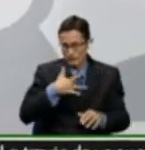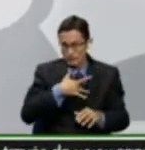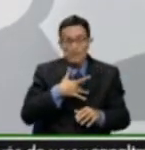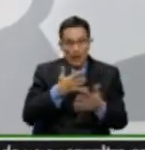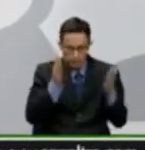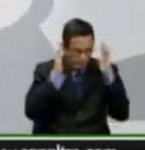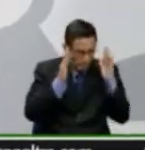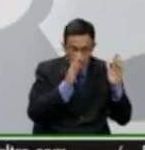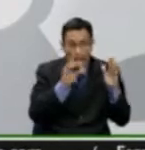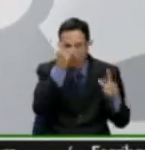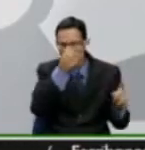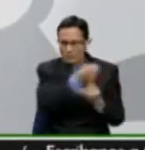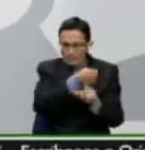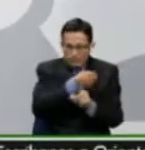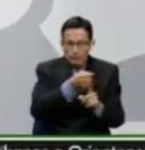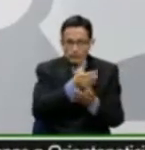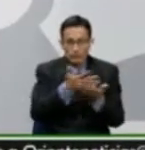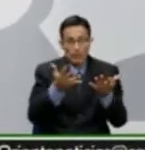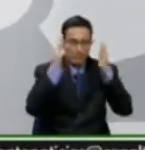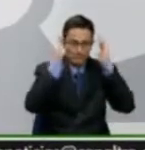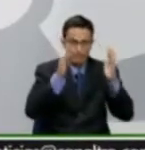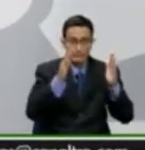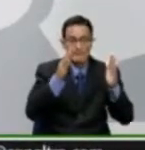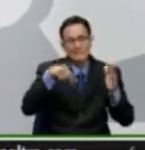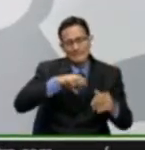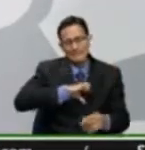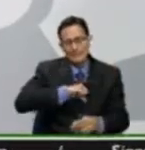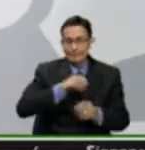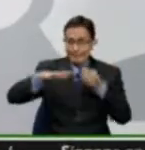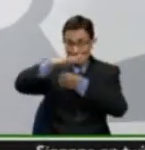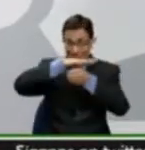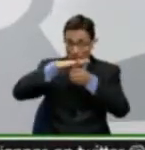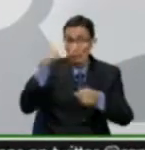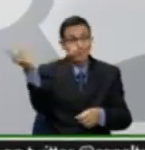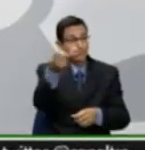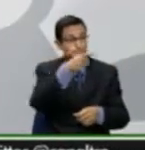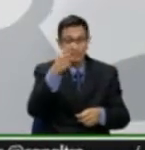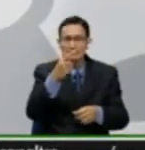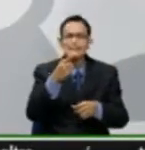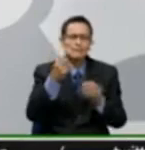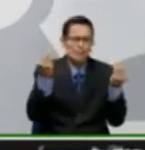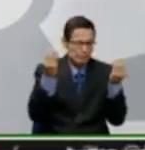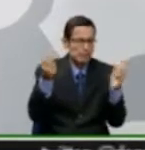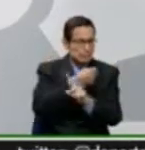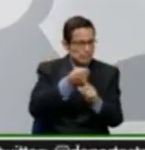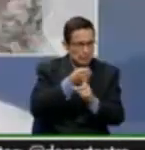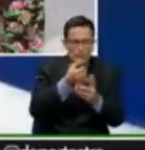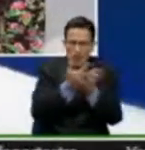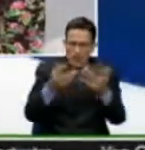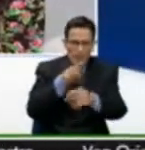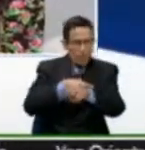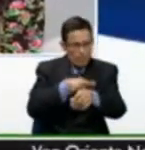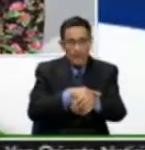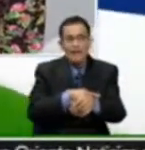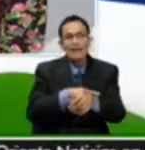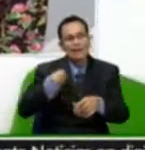violencia intrafamiliar. Desafortunadamente nuestra ciudad cuenta con muchos casos de violencia intrafamiliar y en este momento estamos todos muy atentos a